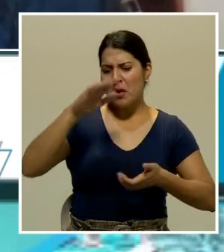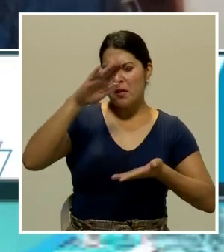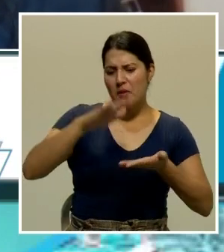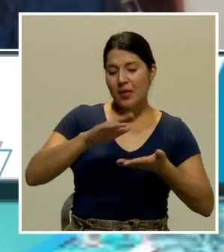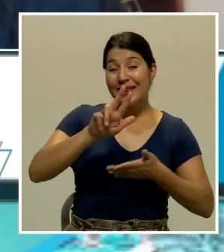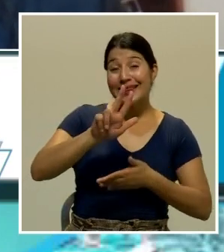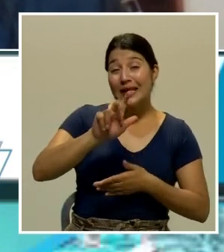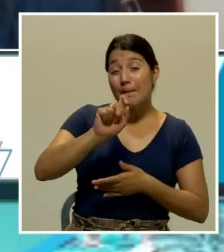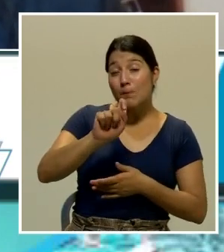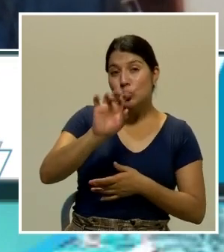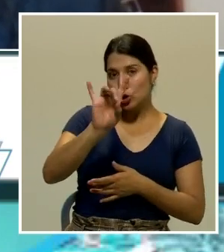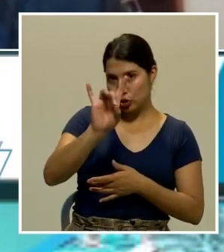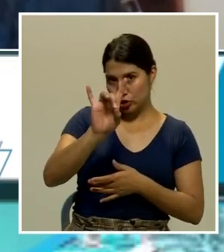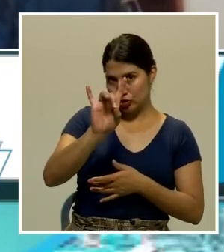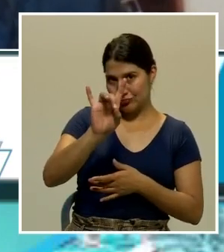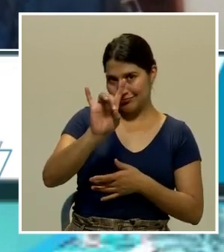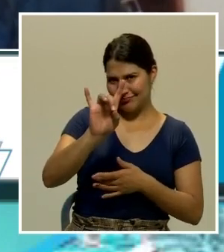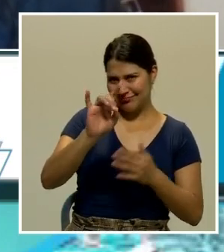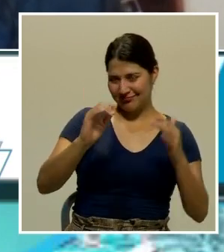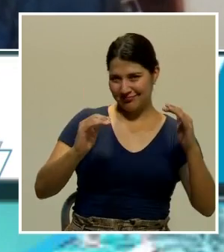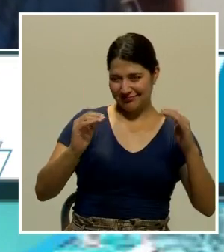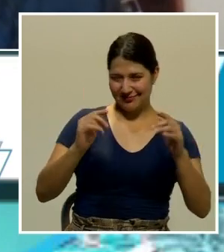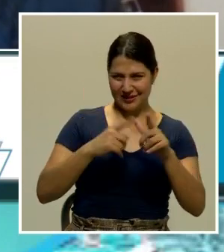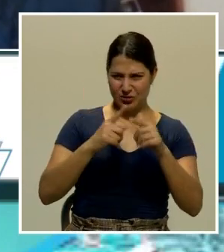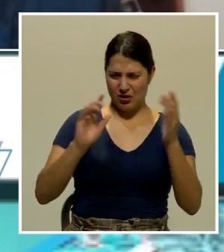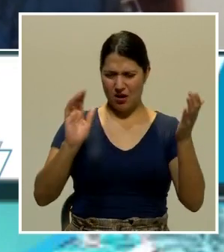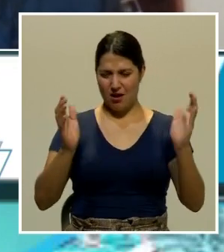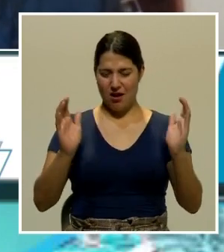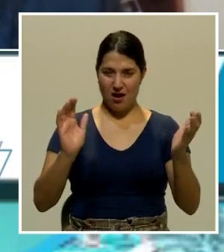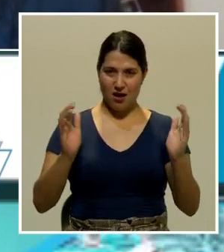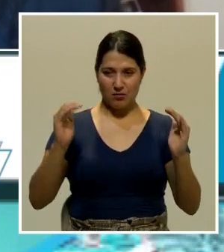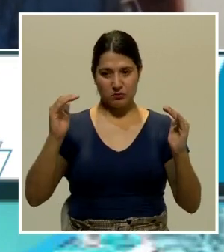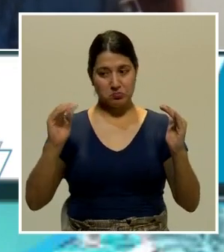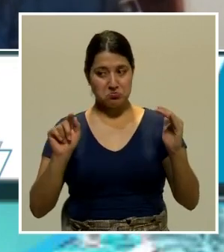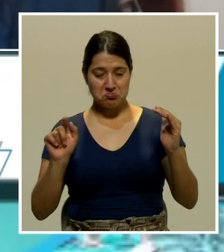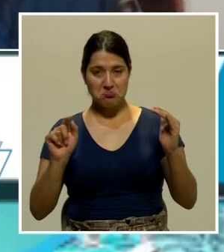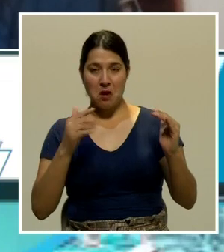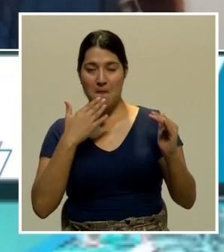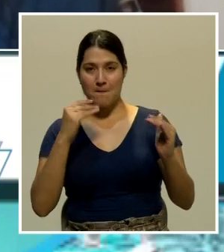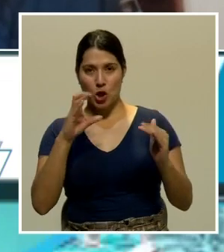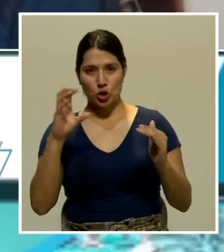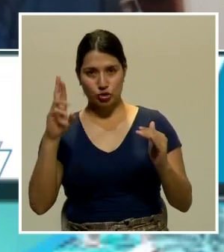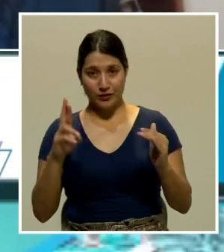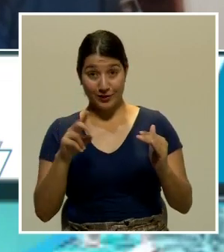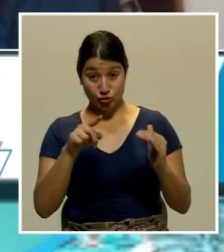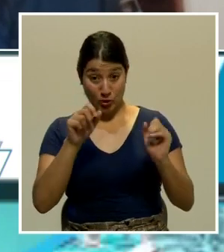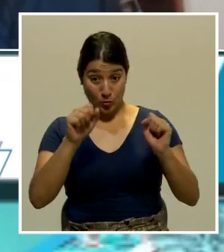3.8. Entonces, ahí es donde usted puede ver las diferencias